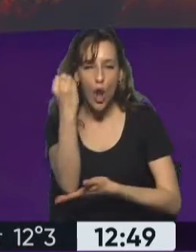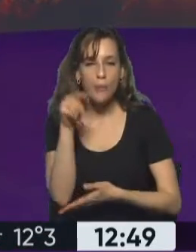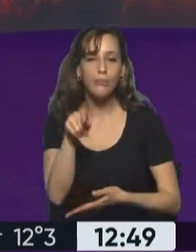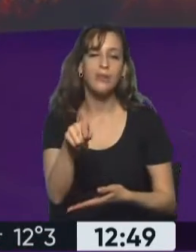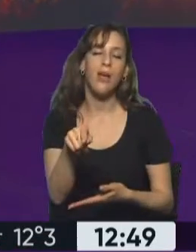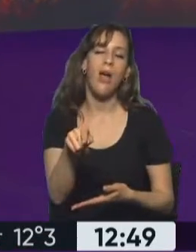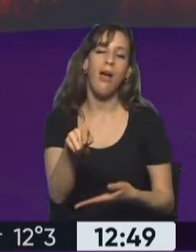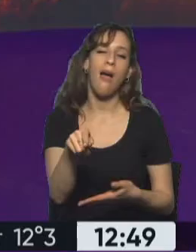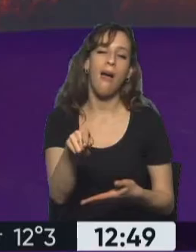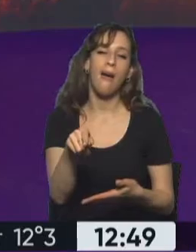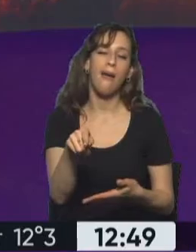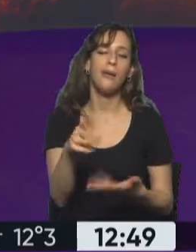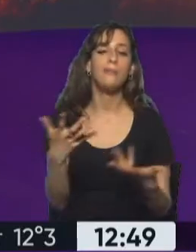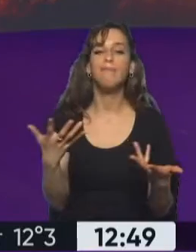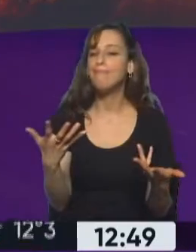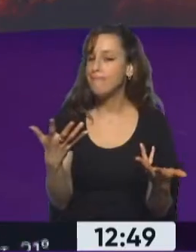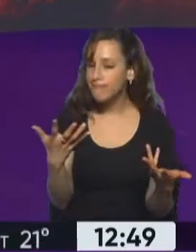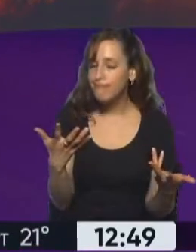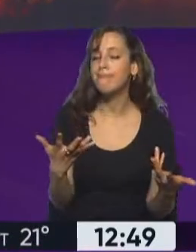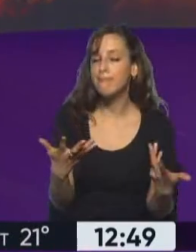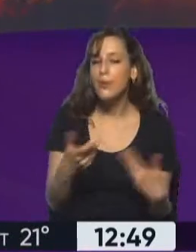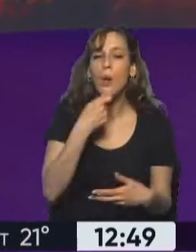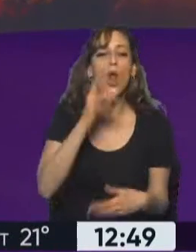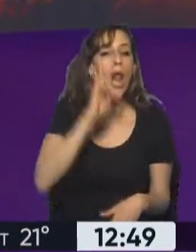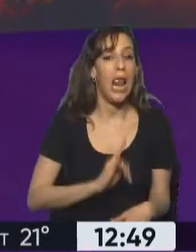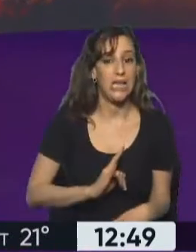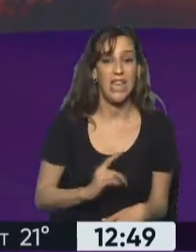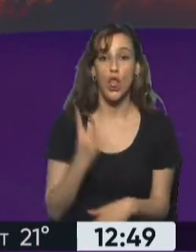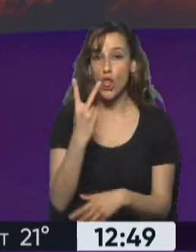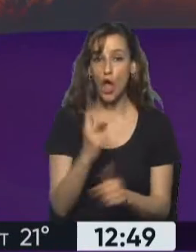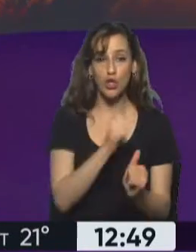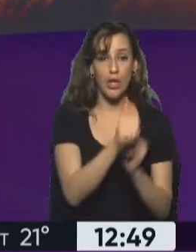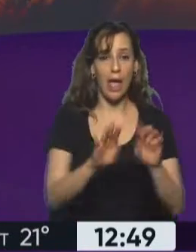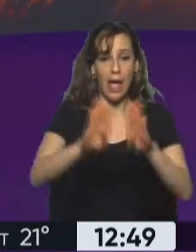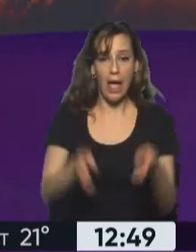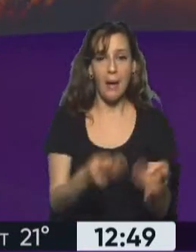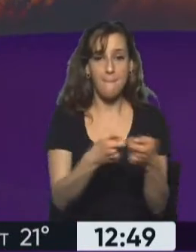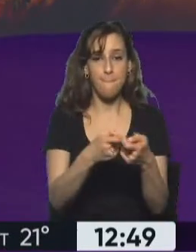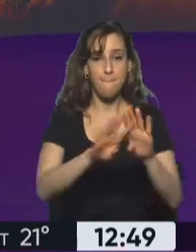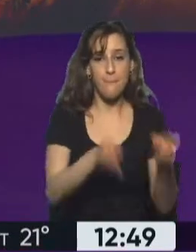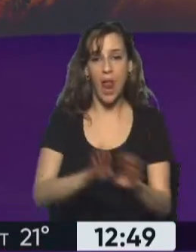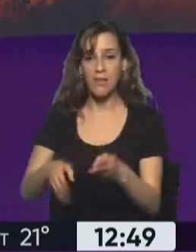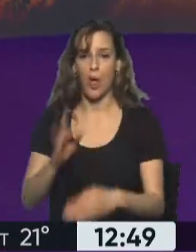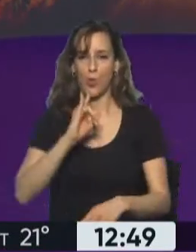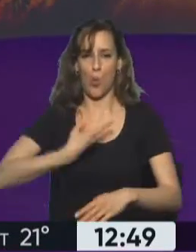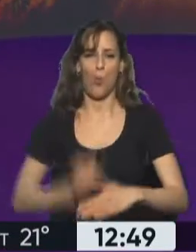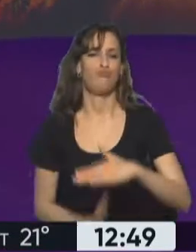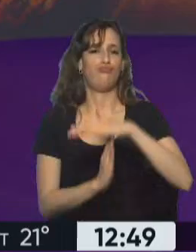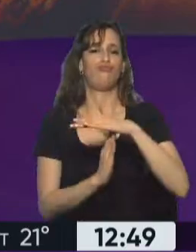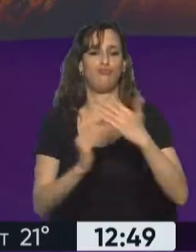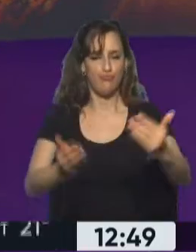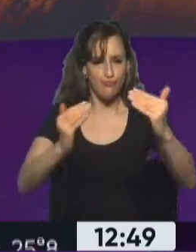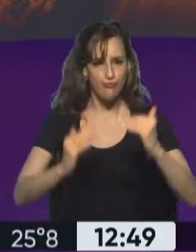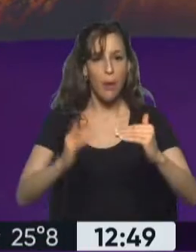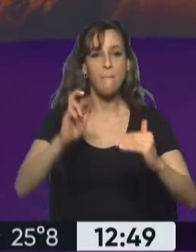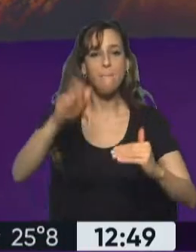que explicar respecto de lo que está ocurriendo. La leche, 2 empresas concentran el 82% de la producción. En el pan lactal, 2 empresas casi